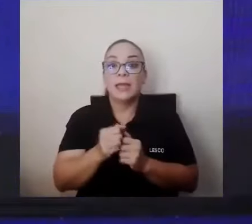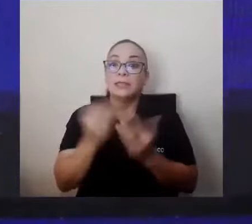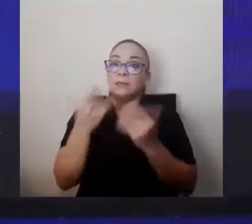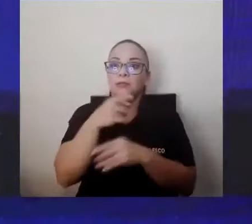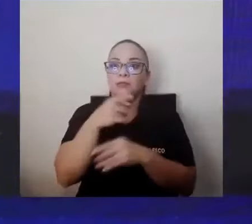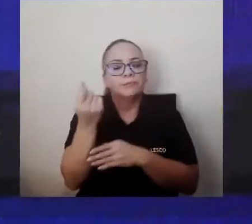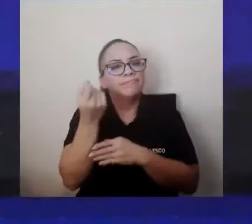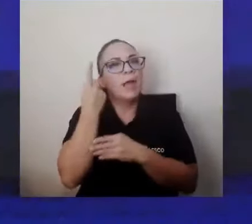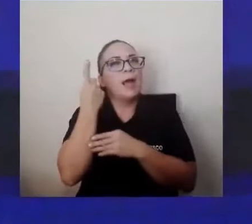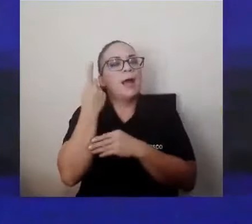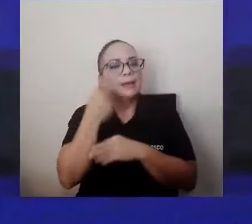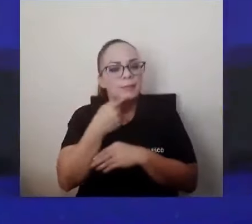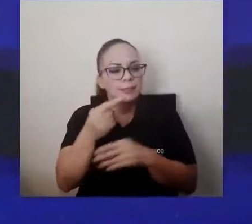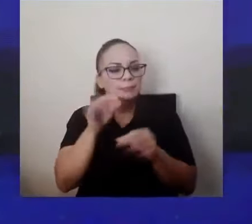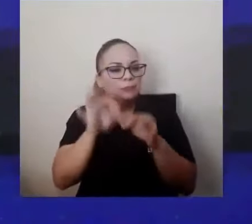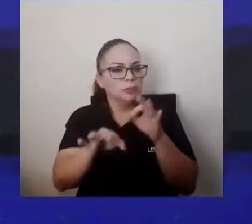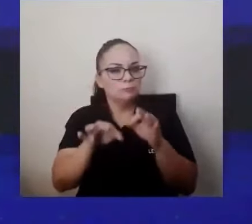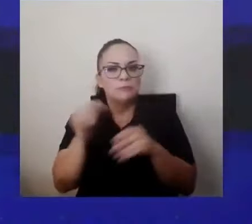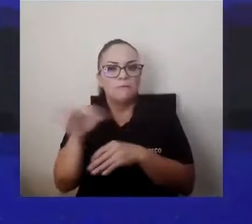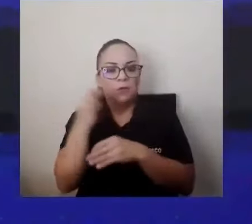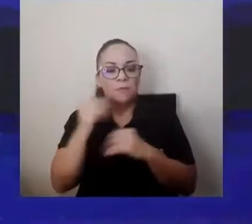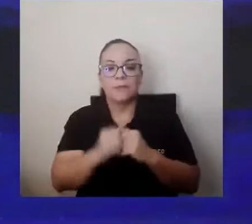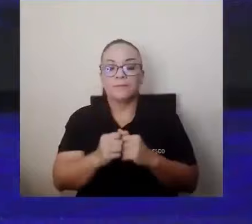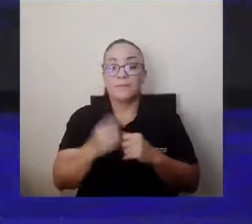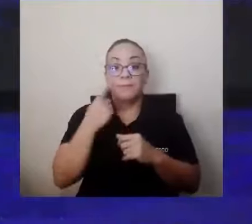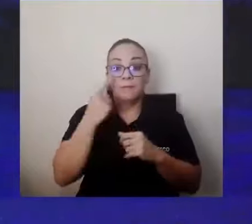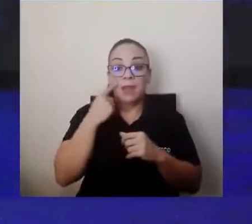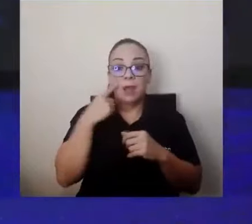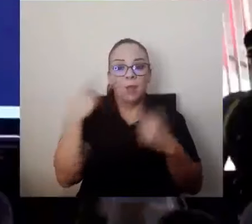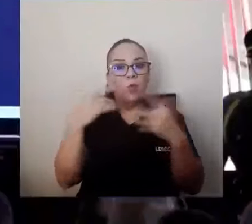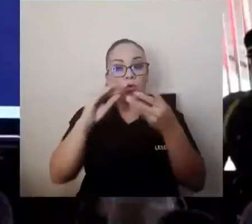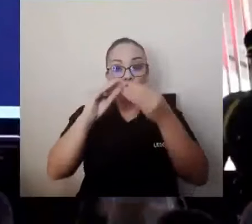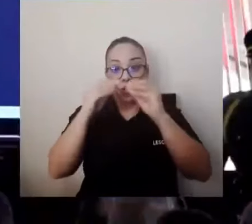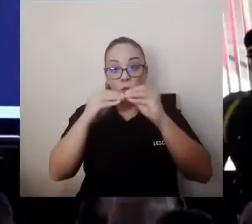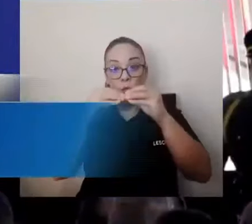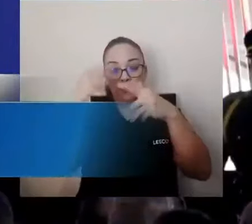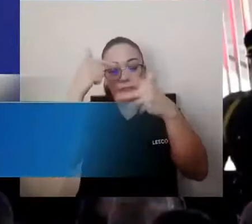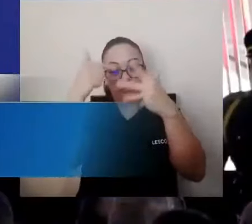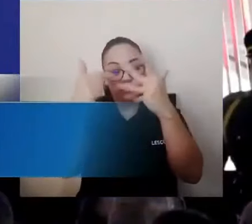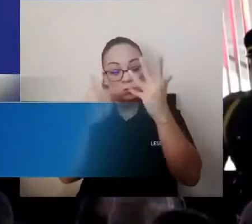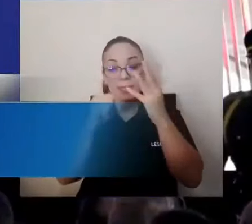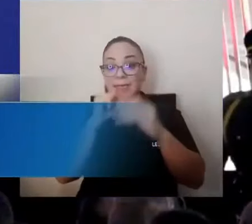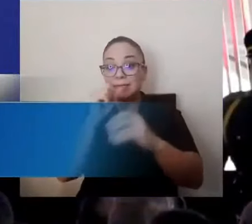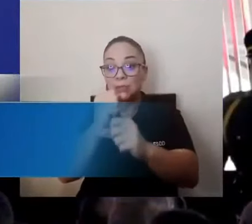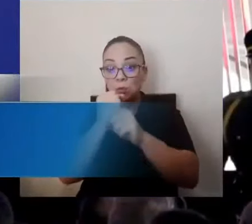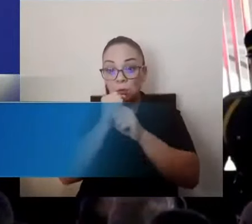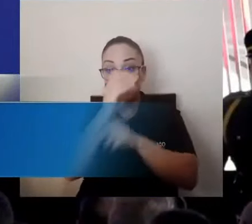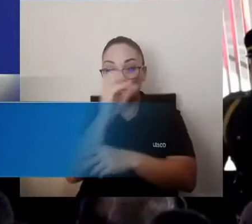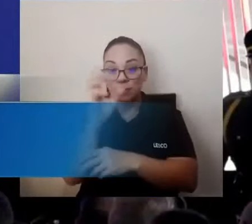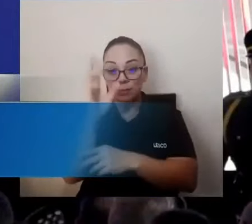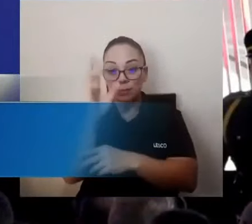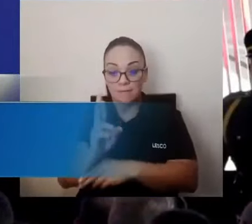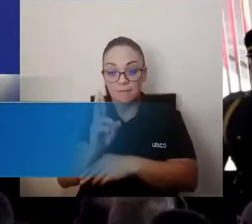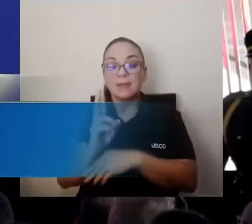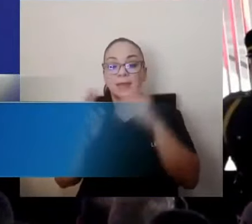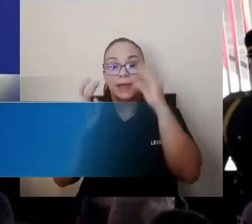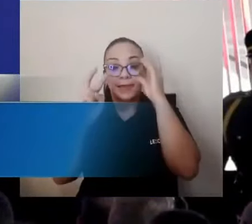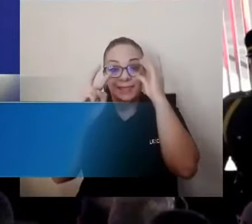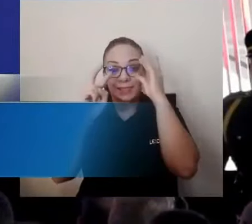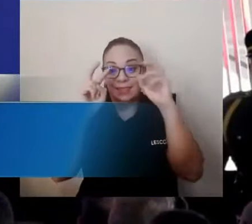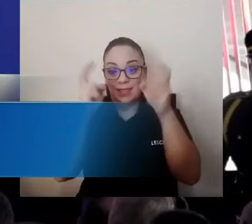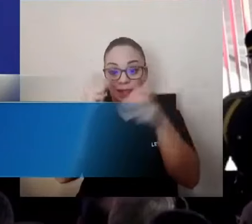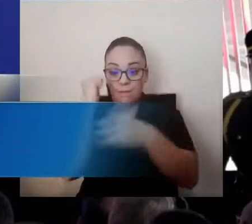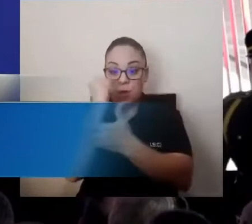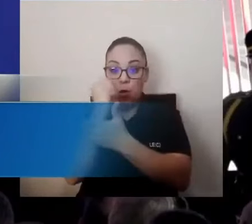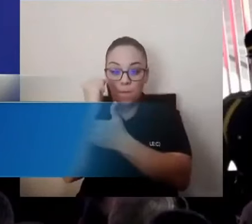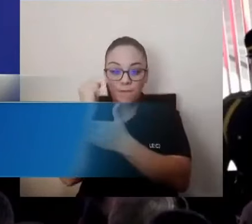Los índices de inseguridad en nuestro país concretamente en materia de homicidios y